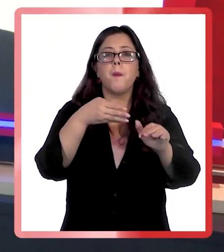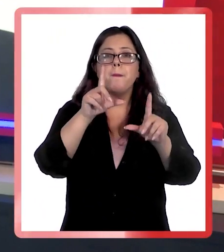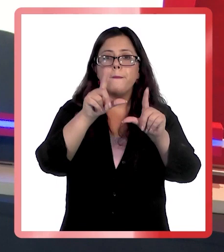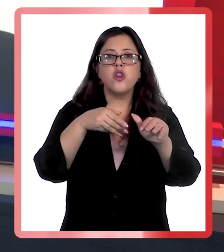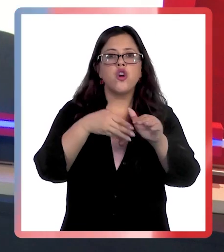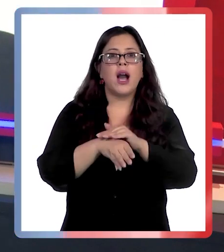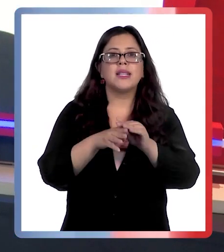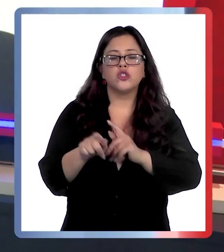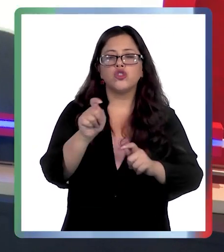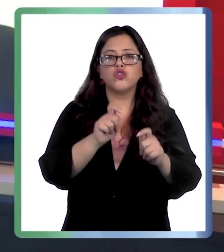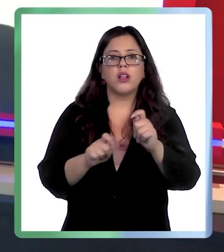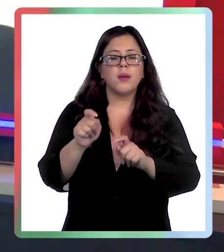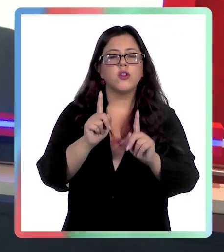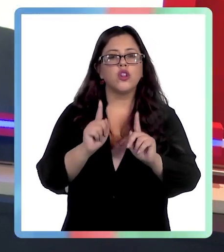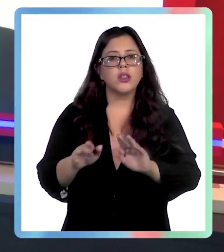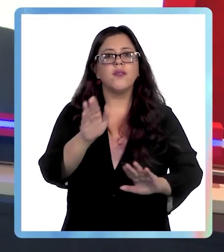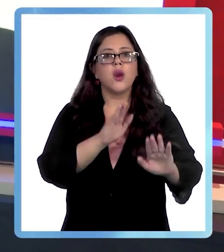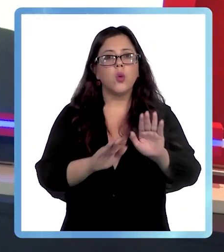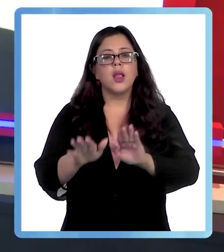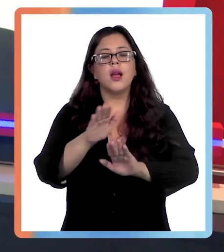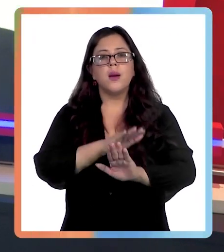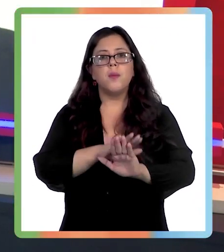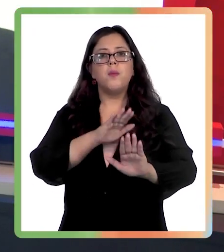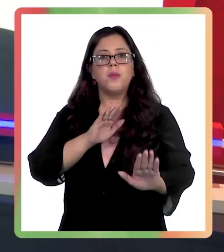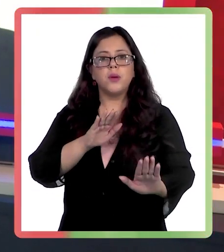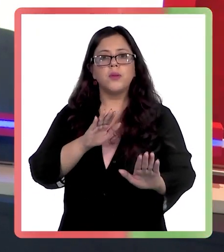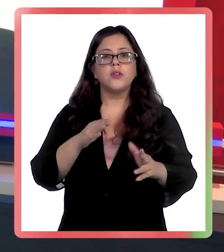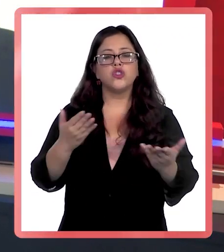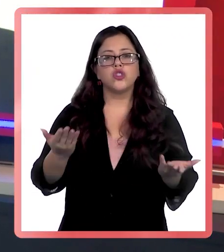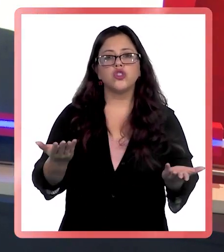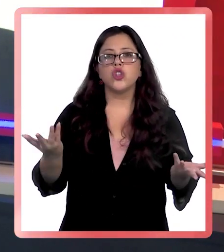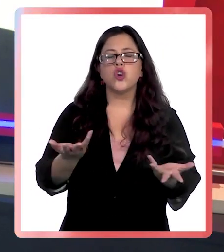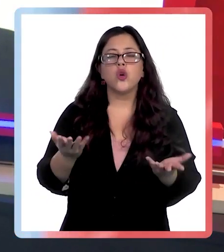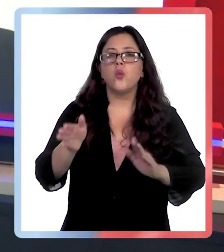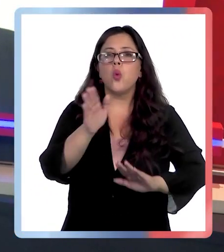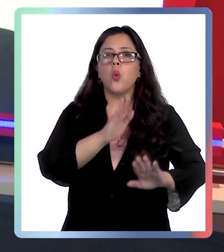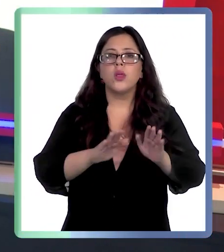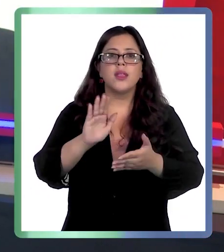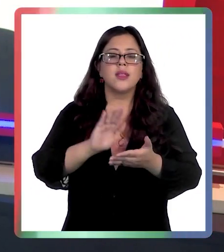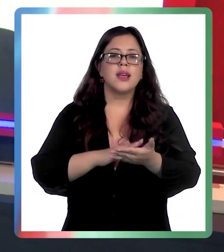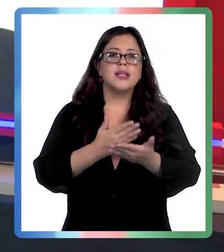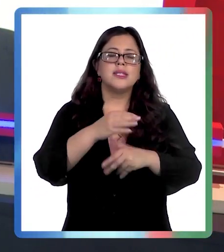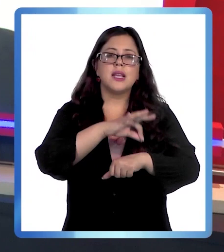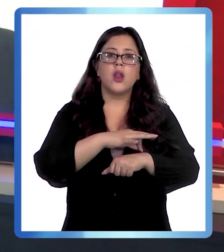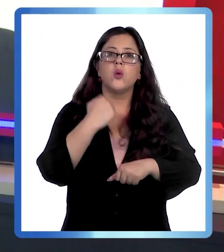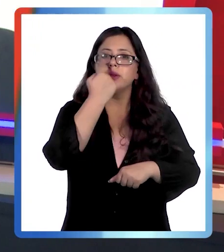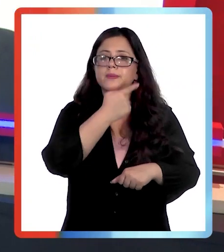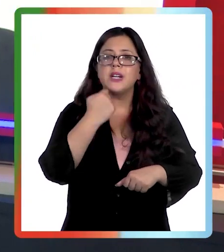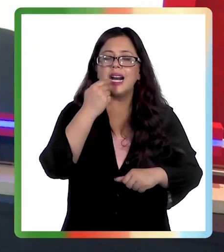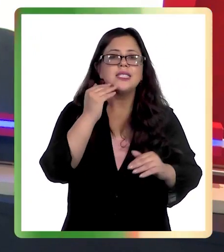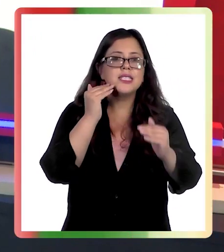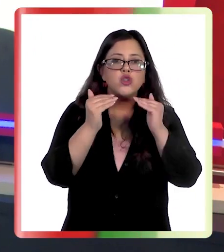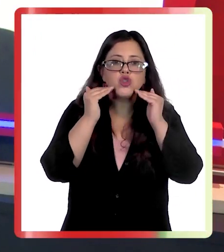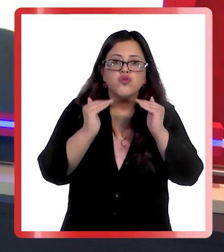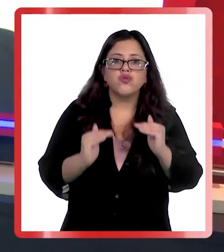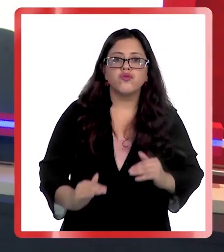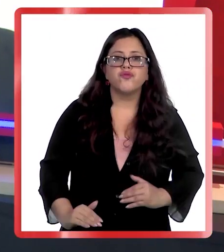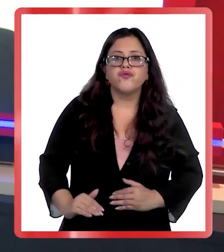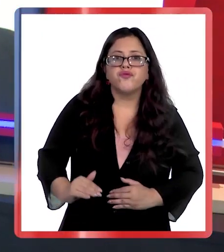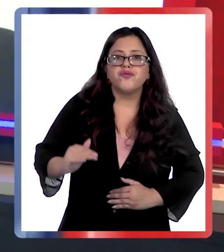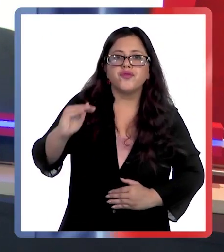menos acceso a tratamientos especializados hay que cuidarse y prevenir mucho más entonces cómo cuidar la salud bucal desde que los niños son